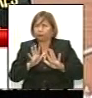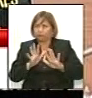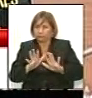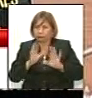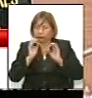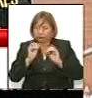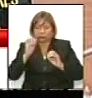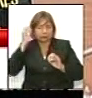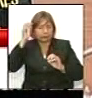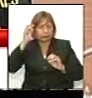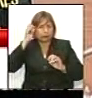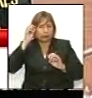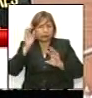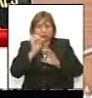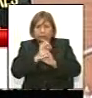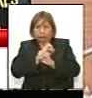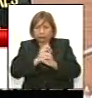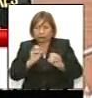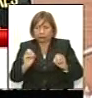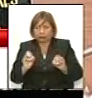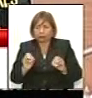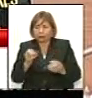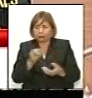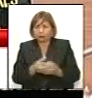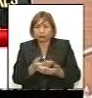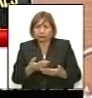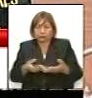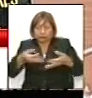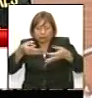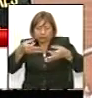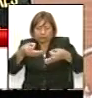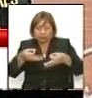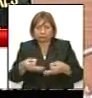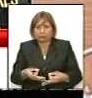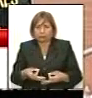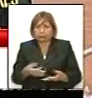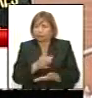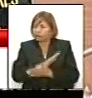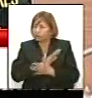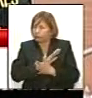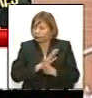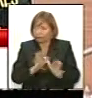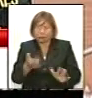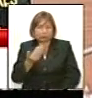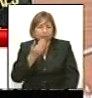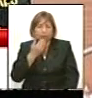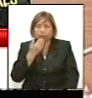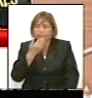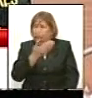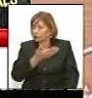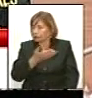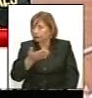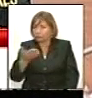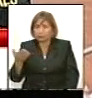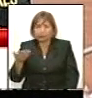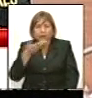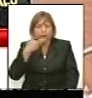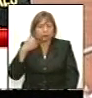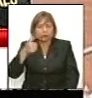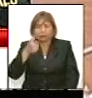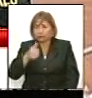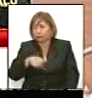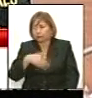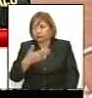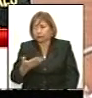vista político, sino buscando realmente la verdad. Acá nadie va a salir mejor que como